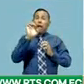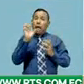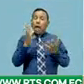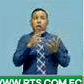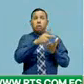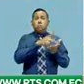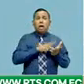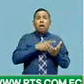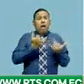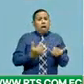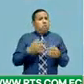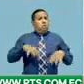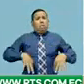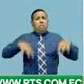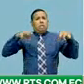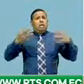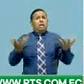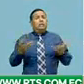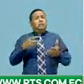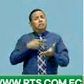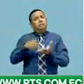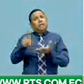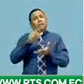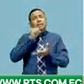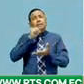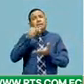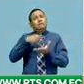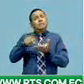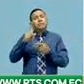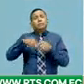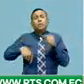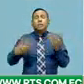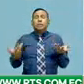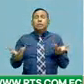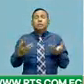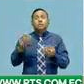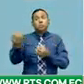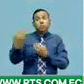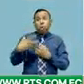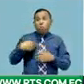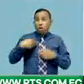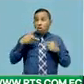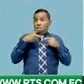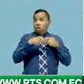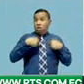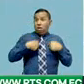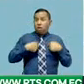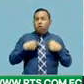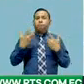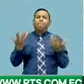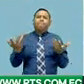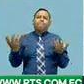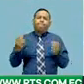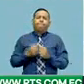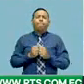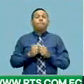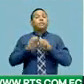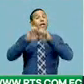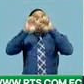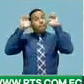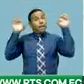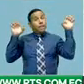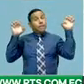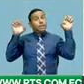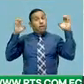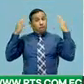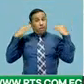enero hasta febrero. Y en cambio yo ya tengo que venir a arreglar porque si no ya me dicen que la próxima semana me cortan. De su parte, CENEL Guayaquil asegura